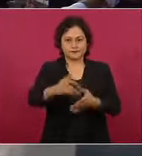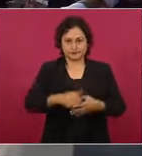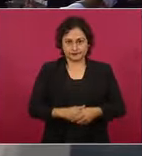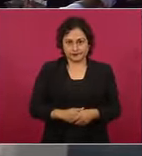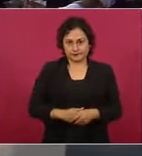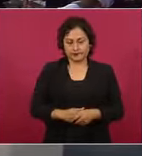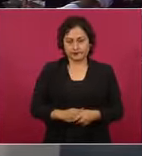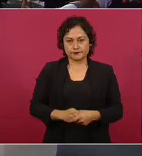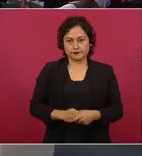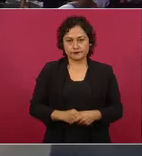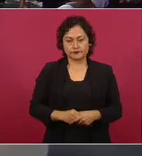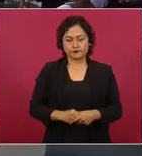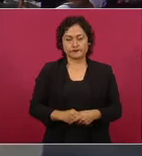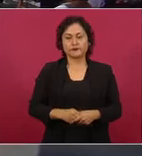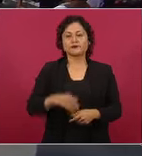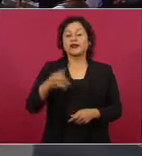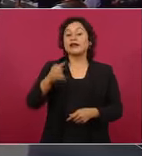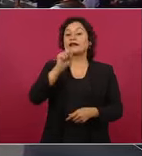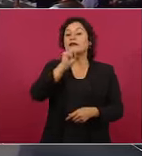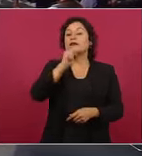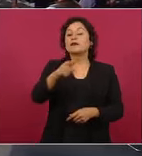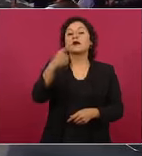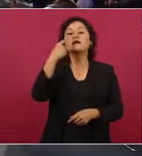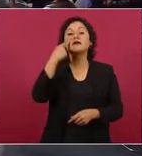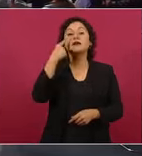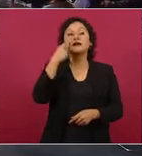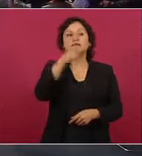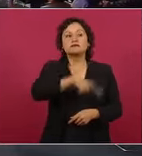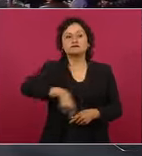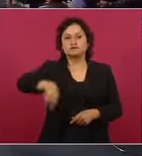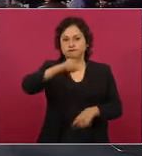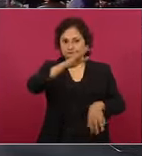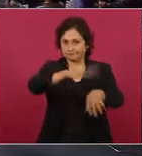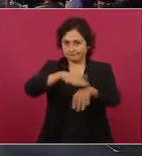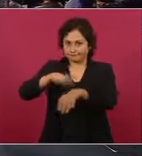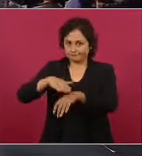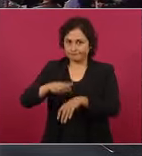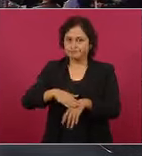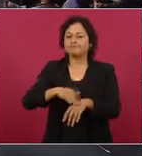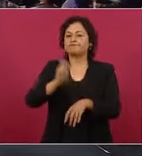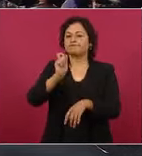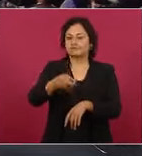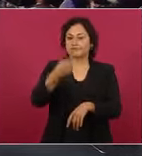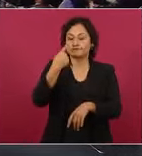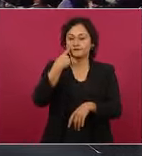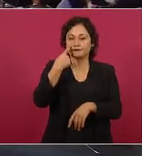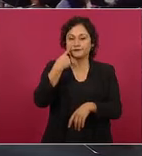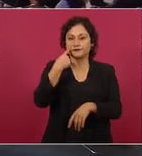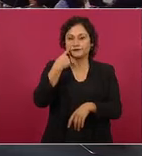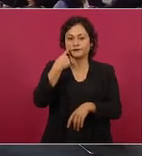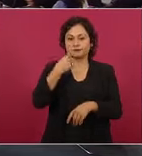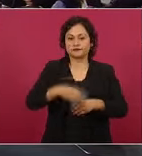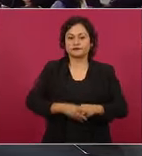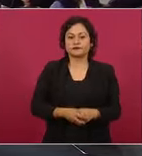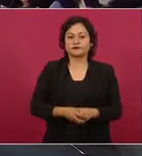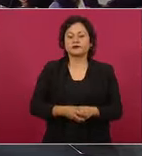Y también que se sepa, todavía hay mucho